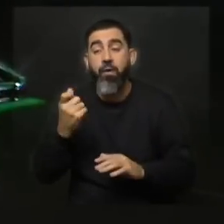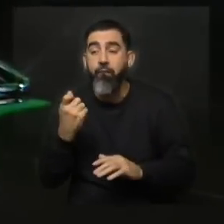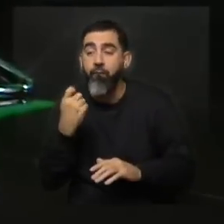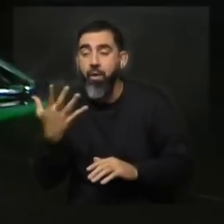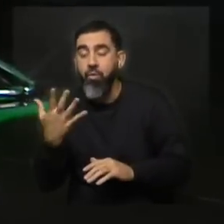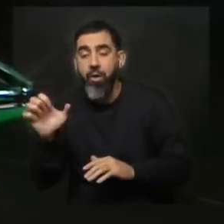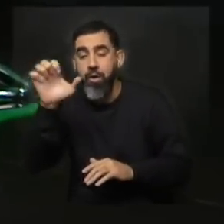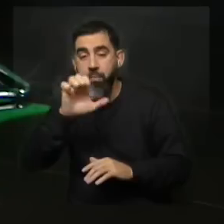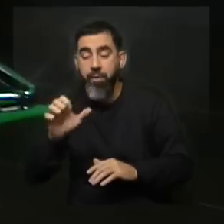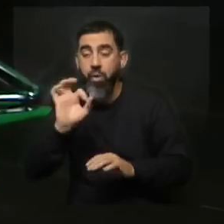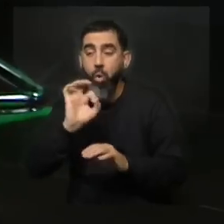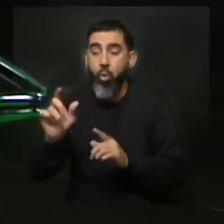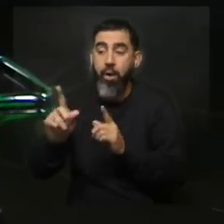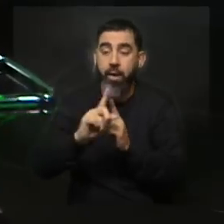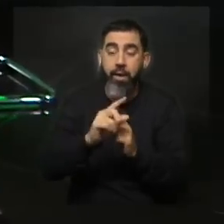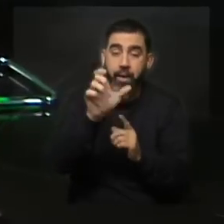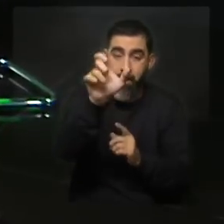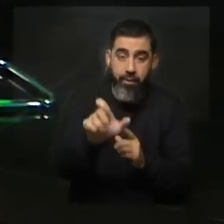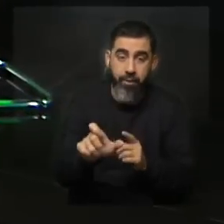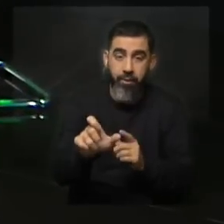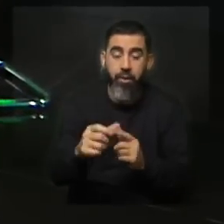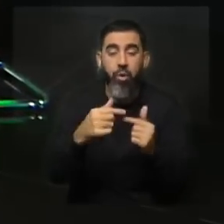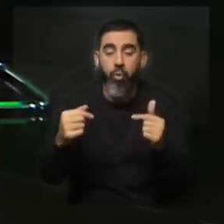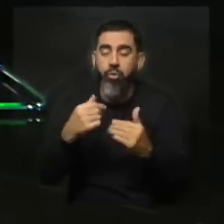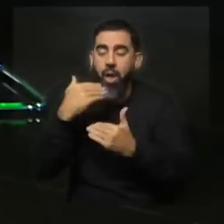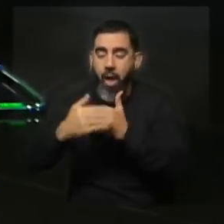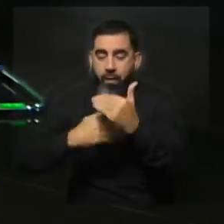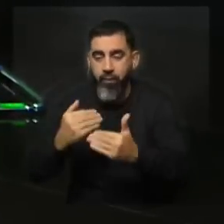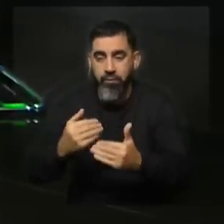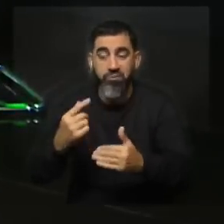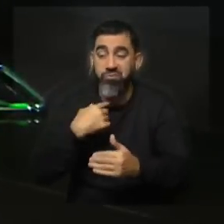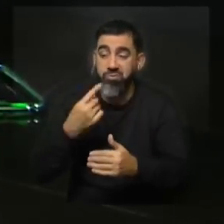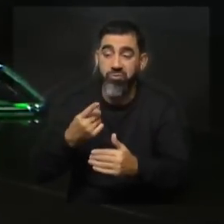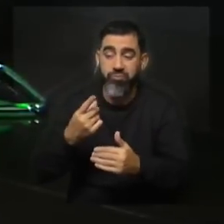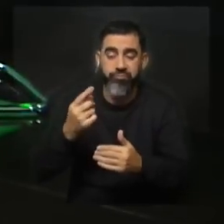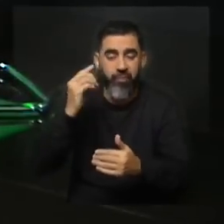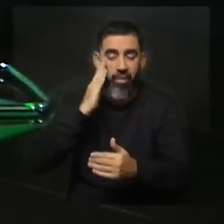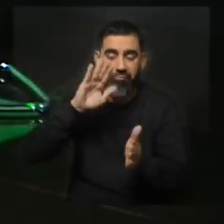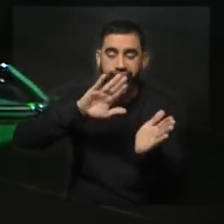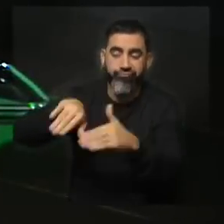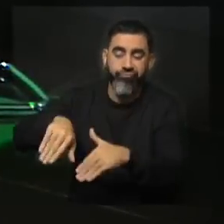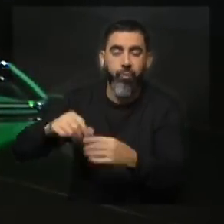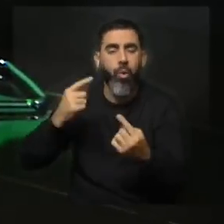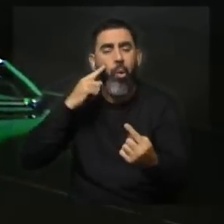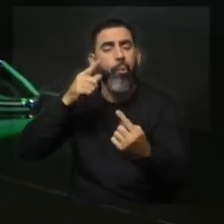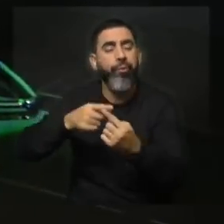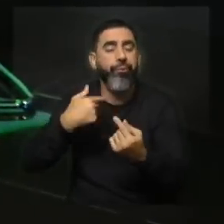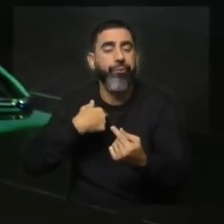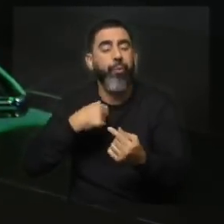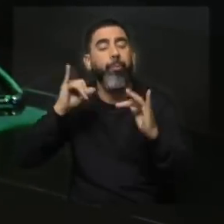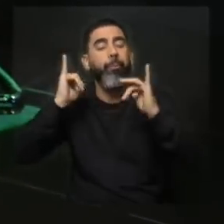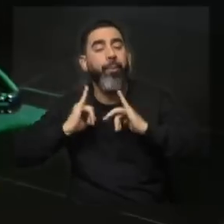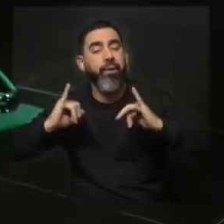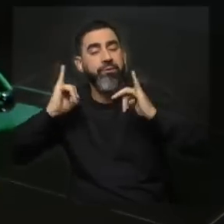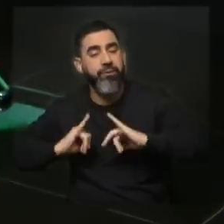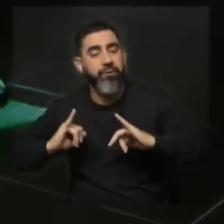valor para la empresa o para el cliente seguramente van a hacer cosas que van a avanzar si no lo es qué buscas vos cuando vas a pasear